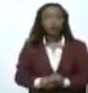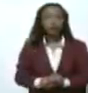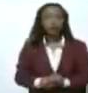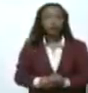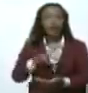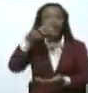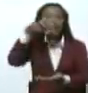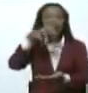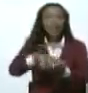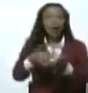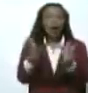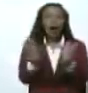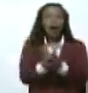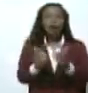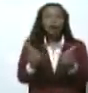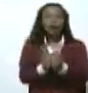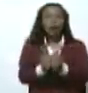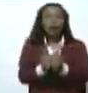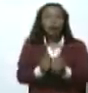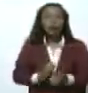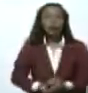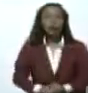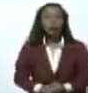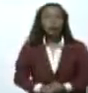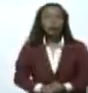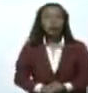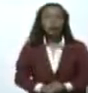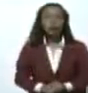Estado Anzoátegui.